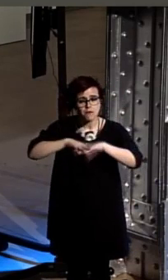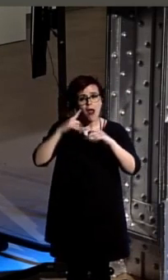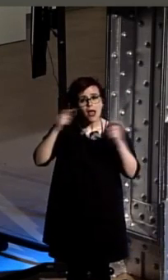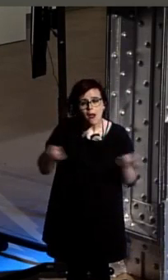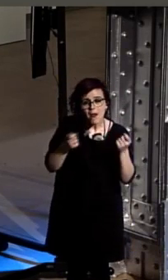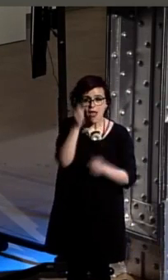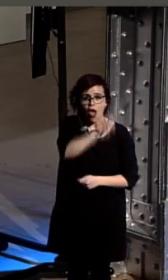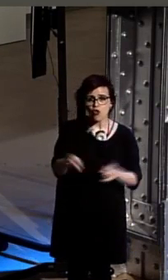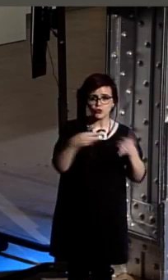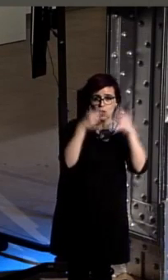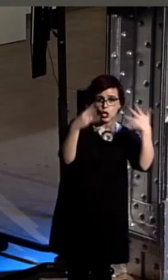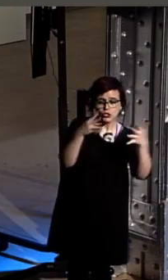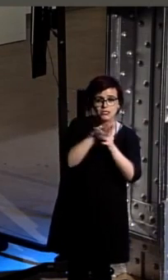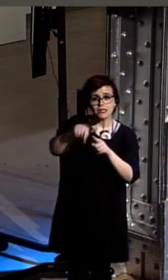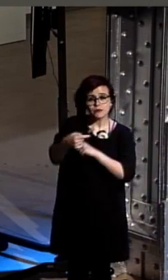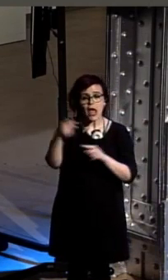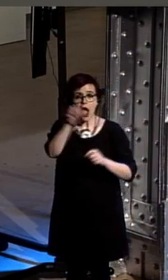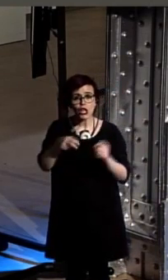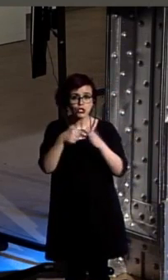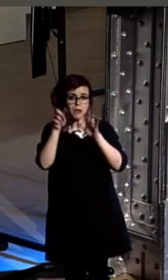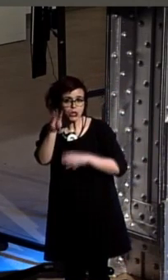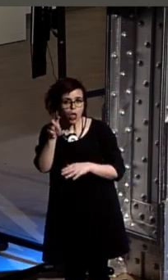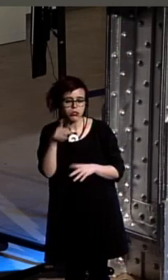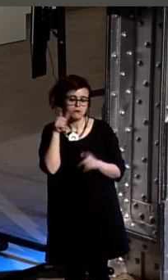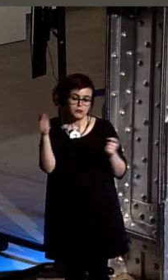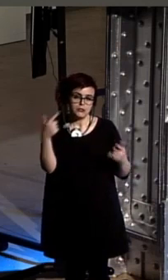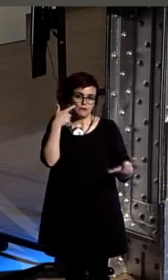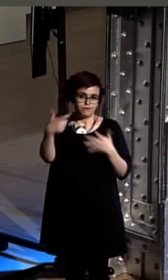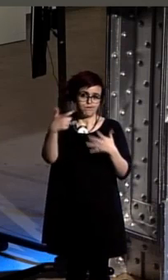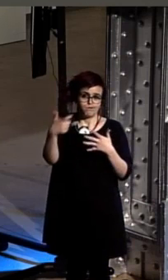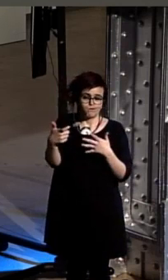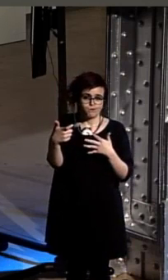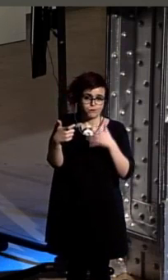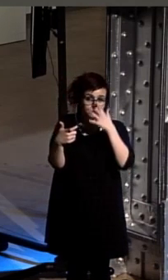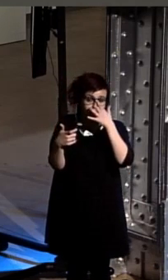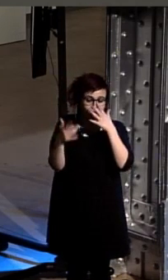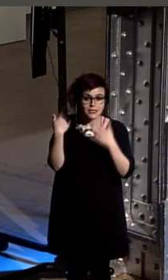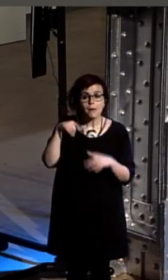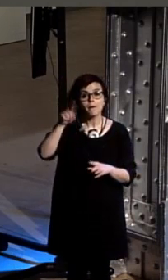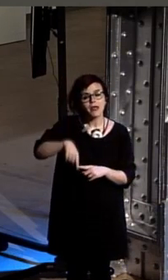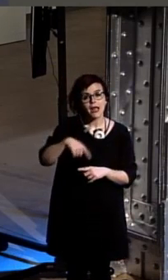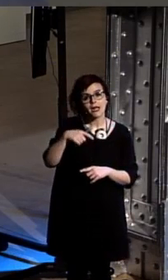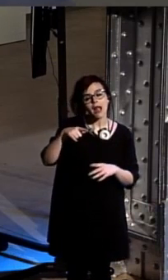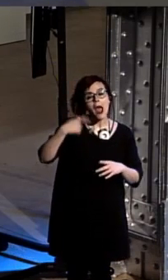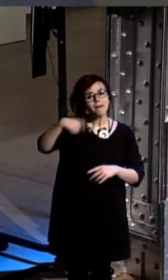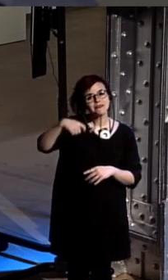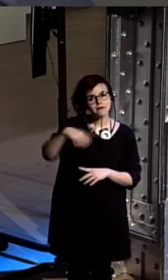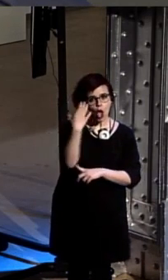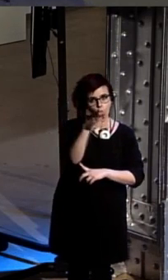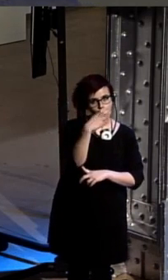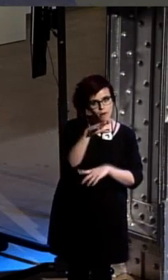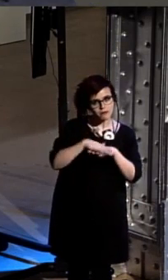campaña de 2008 y en 2012, y también sabemos que el presidente de Colombia, Santos, también